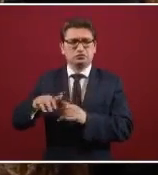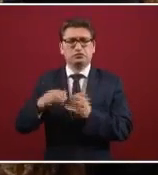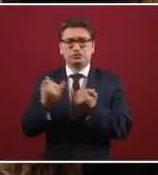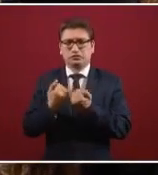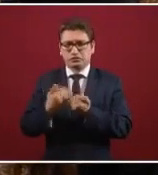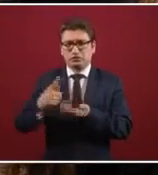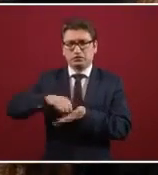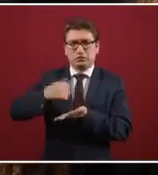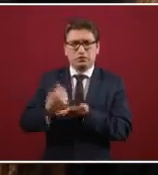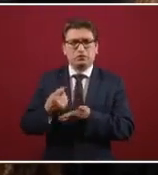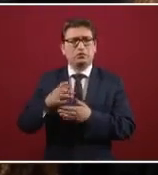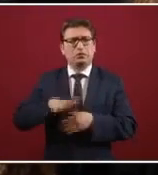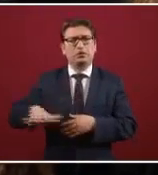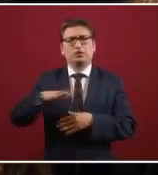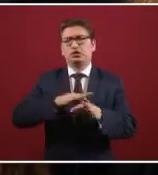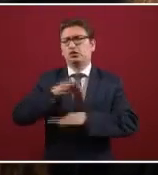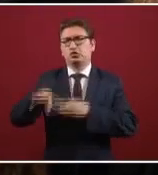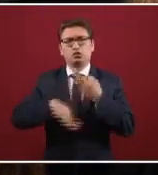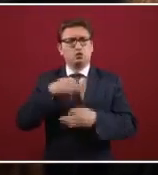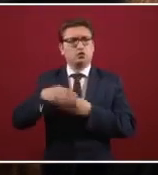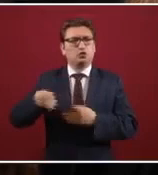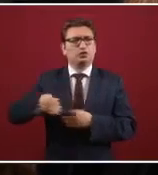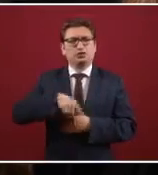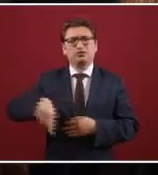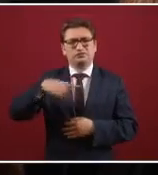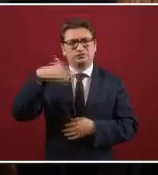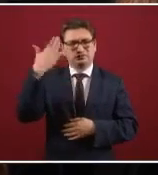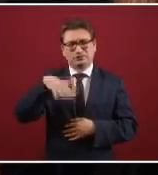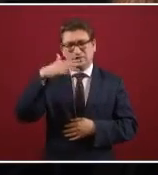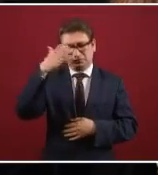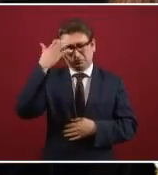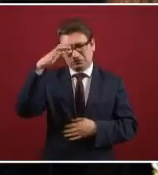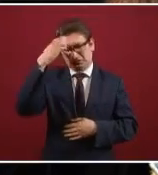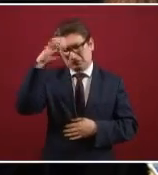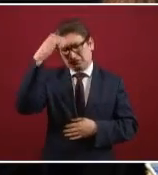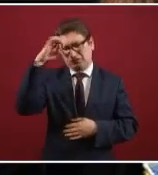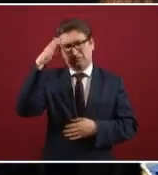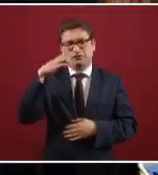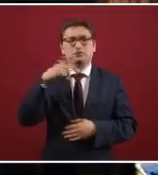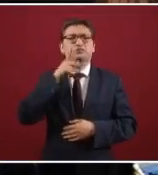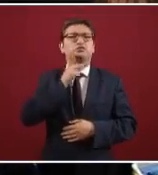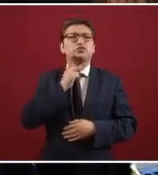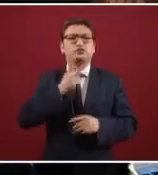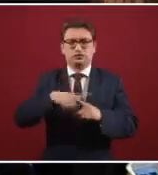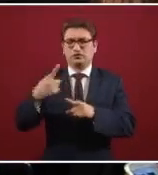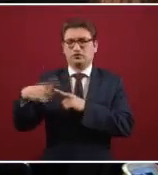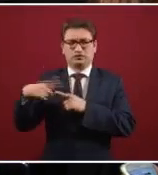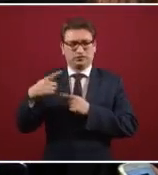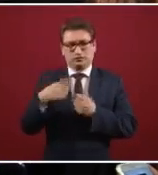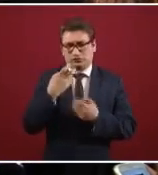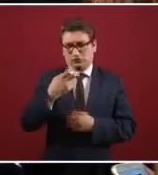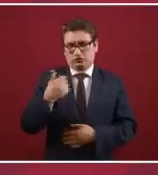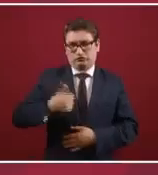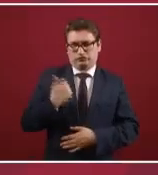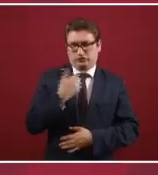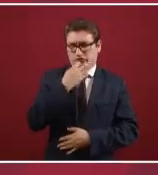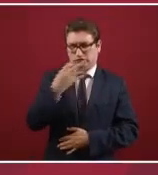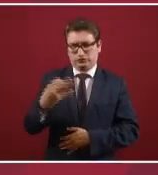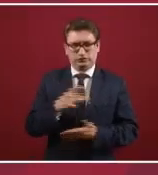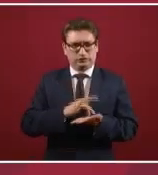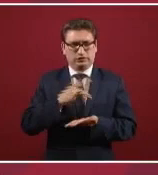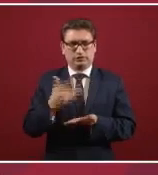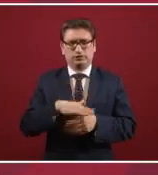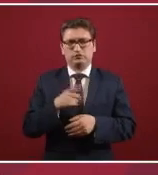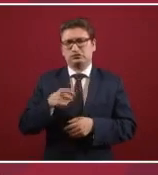tamaulipecos para todos los que han trabajado siempre en la industria petrolera y aquí aprovecho para también para agradecerles a los